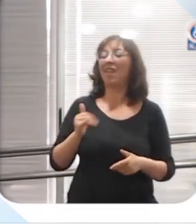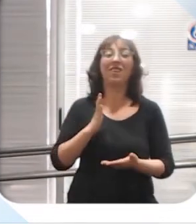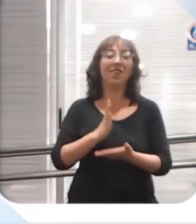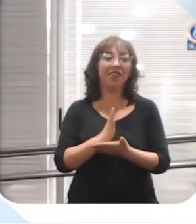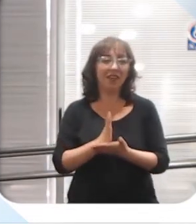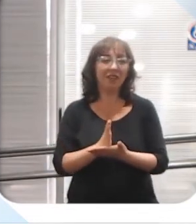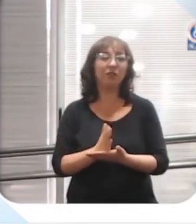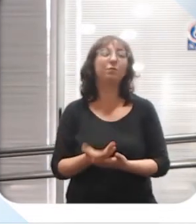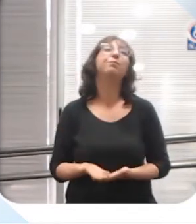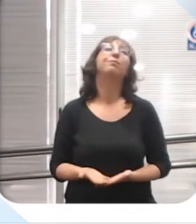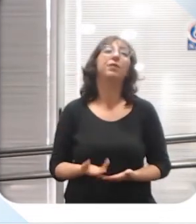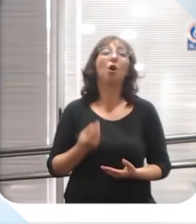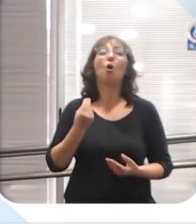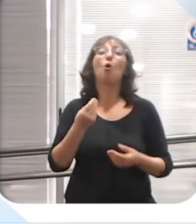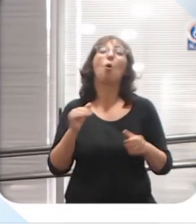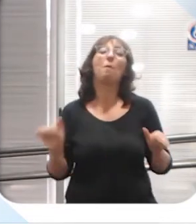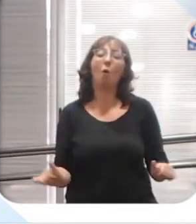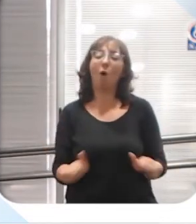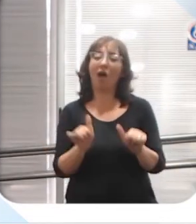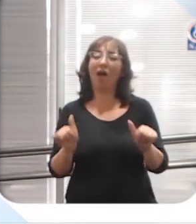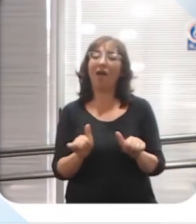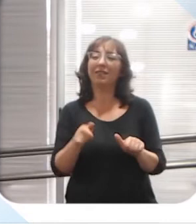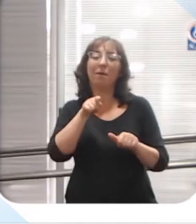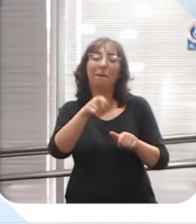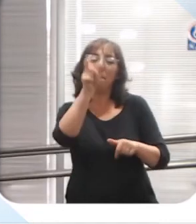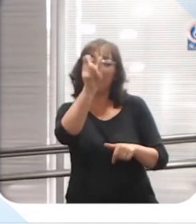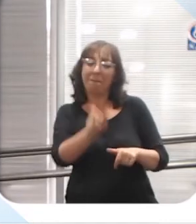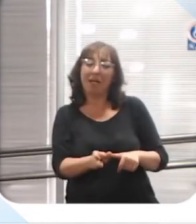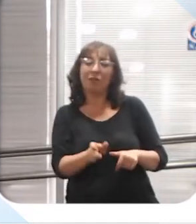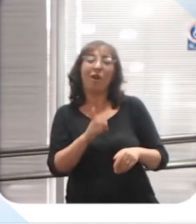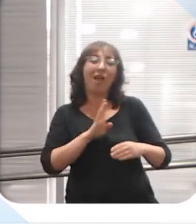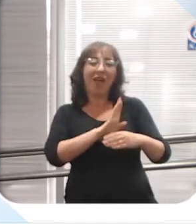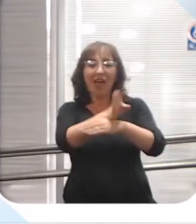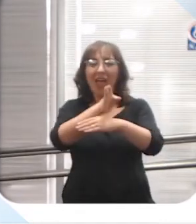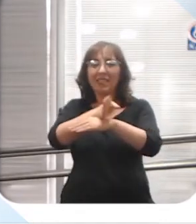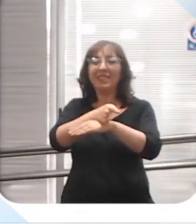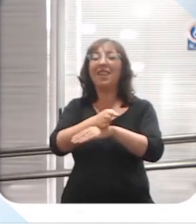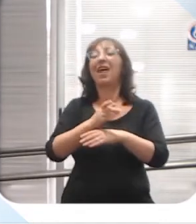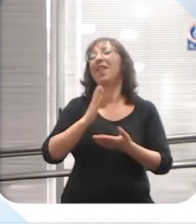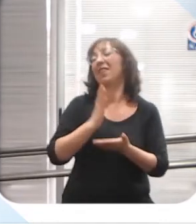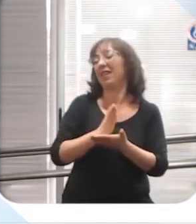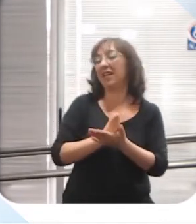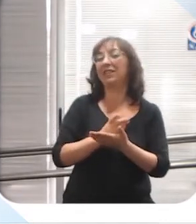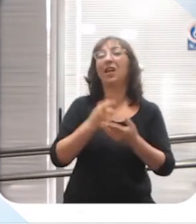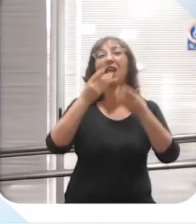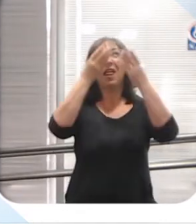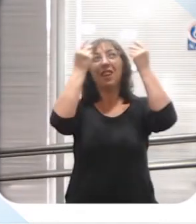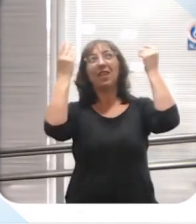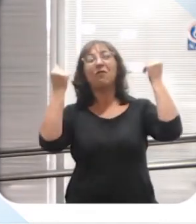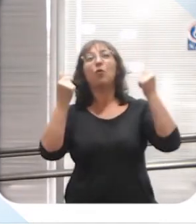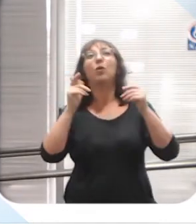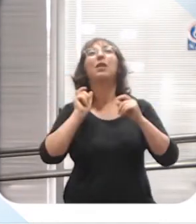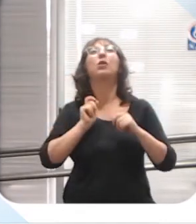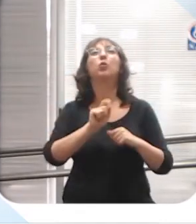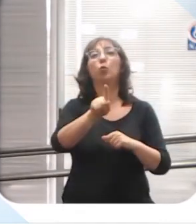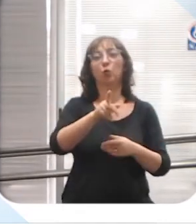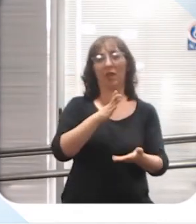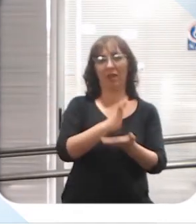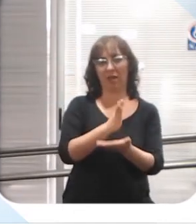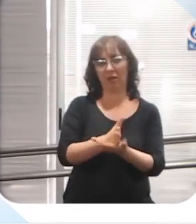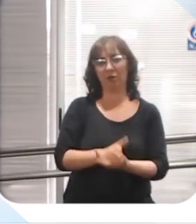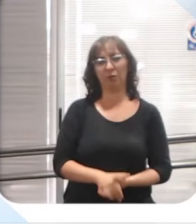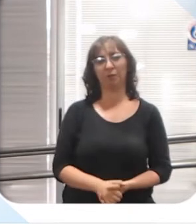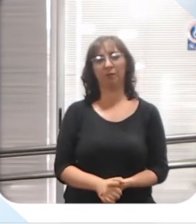que pensar en cómo se hace para que esa persona acceda a esos derechos y al disfrute de esos derechos.